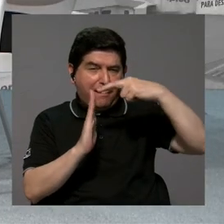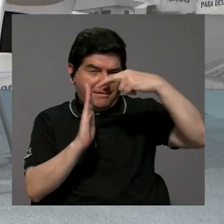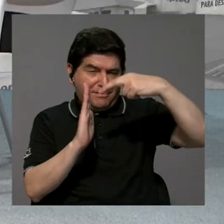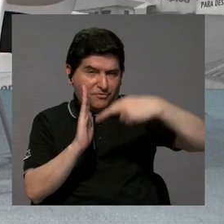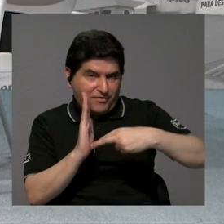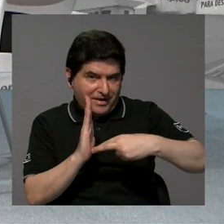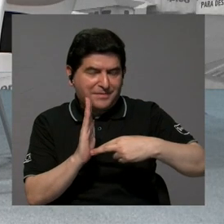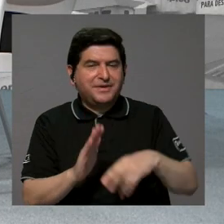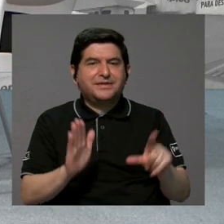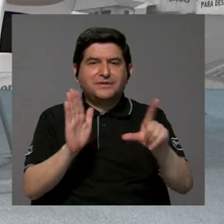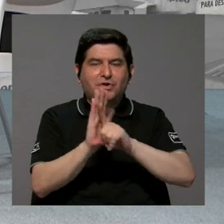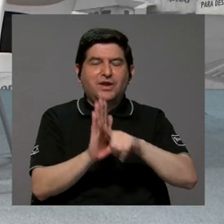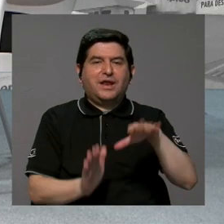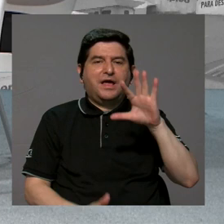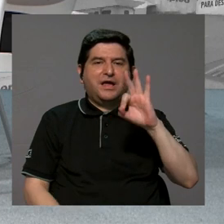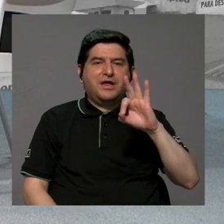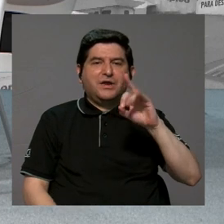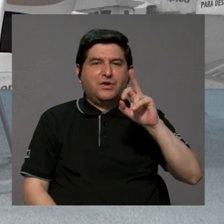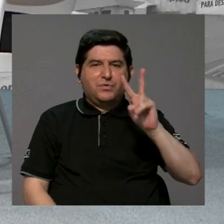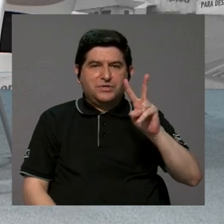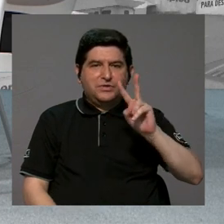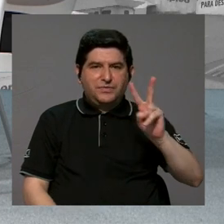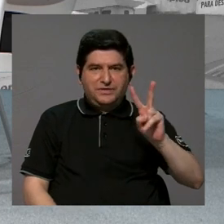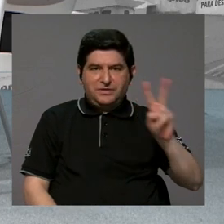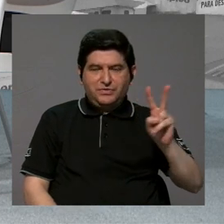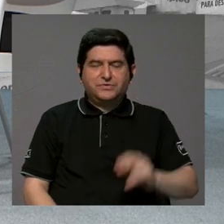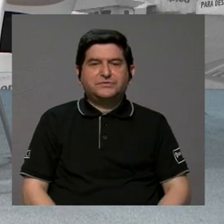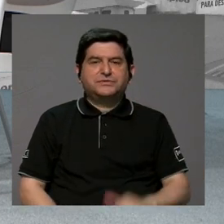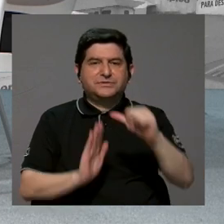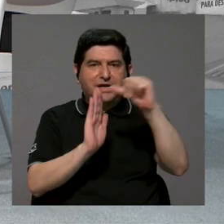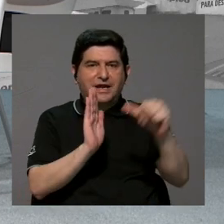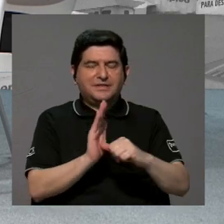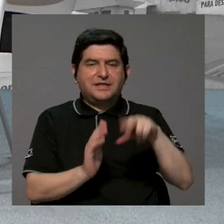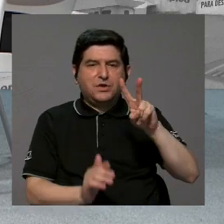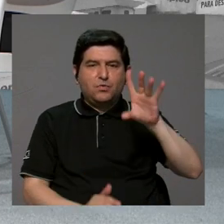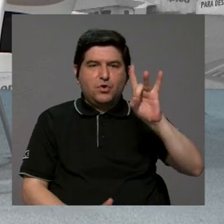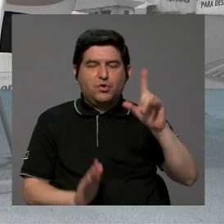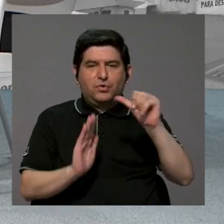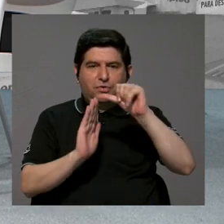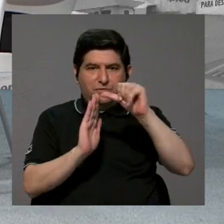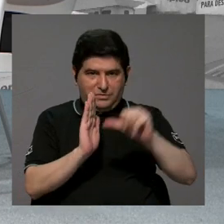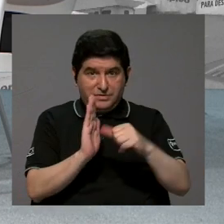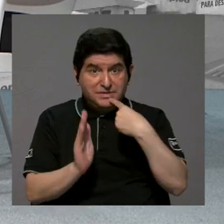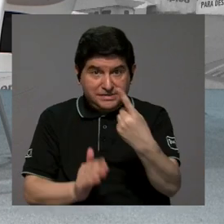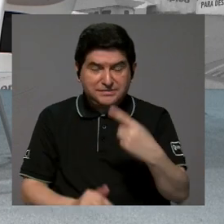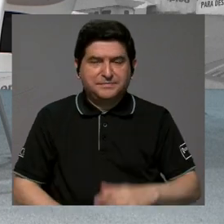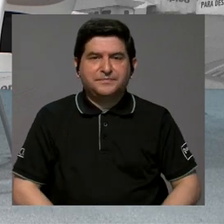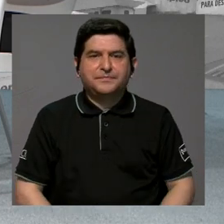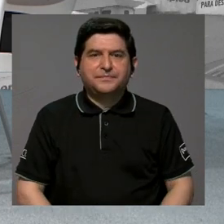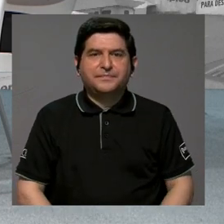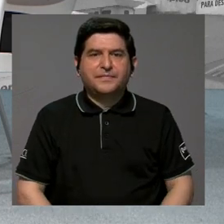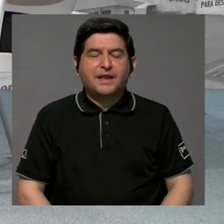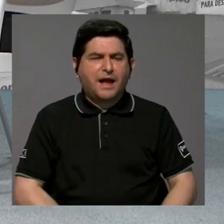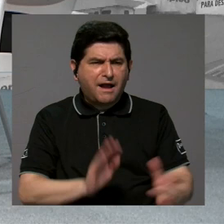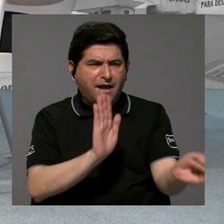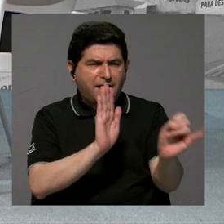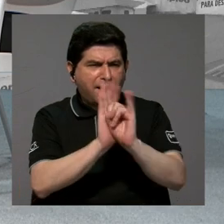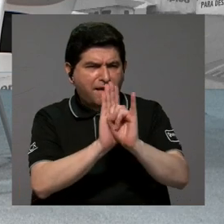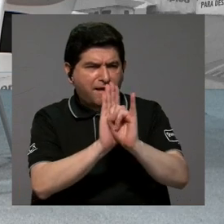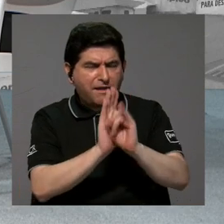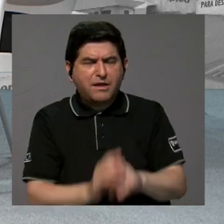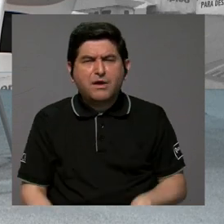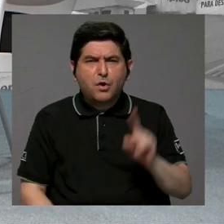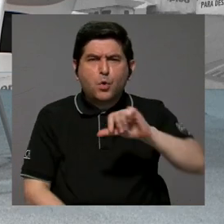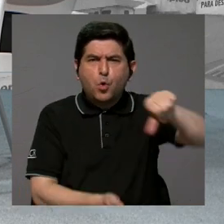el reglamento de la ley 9222, hay un artículo, el artículo 28, dice que cuando se